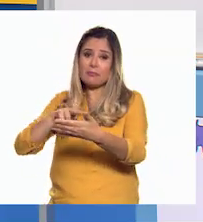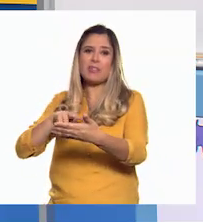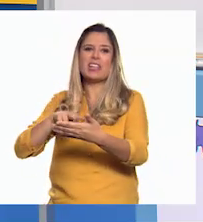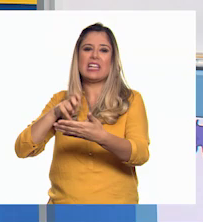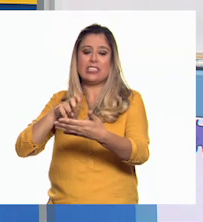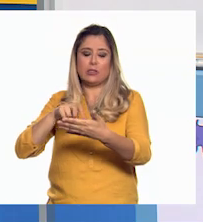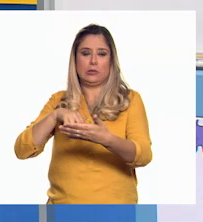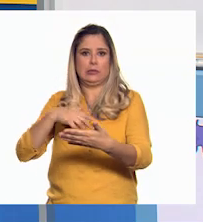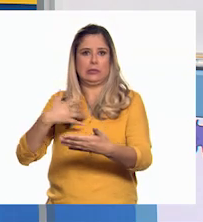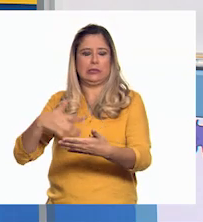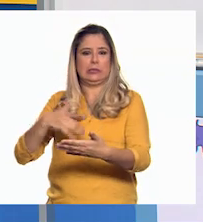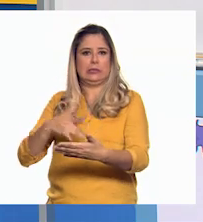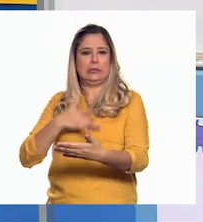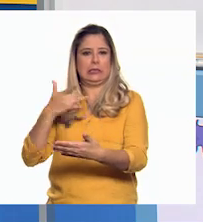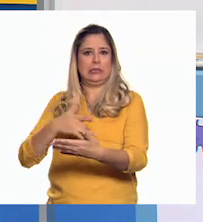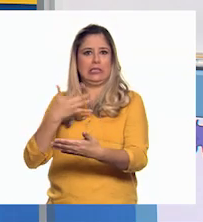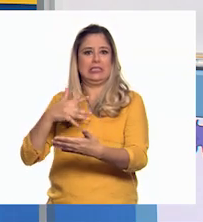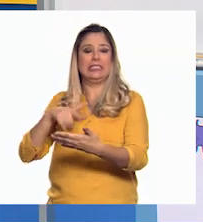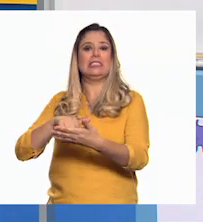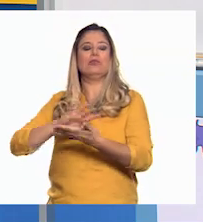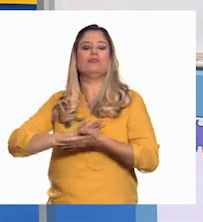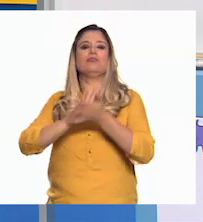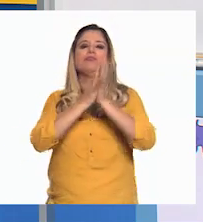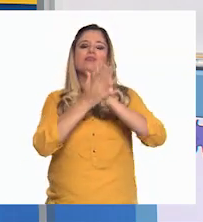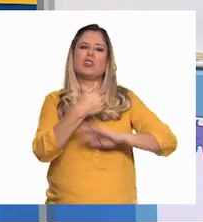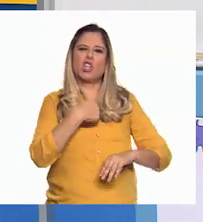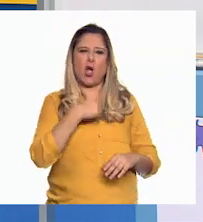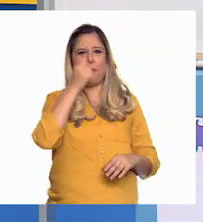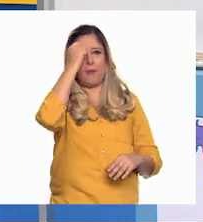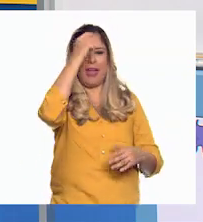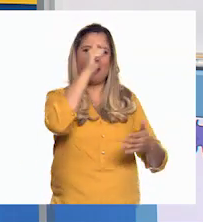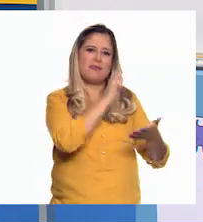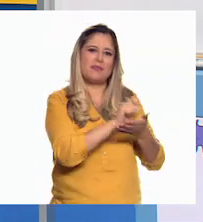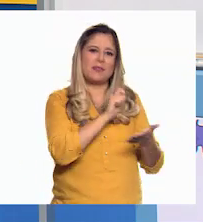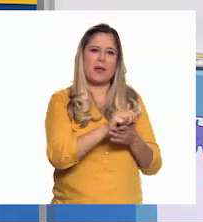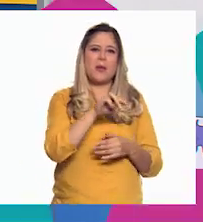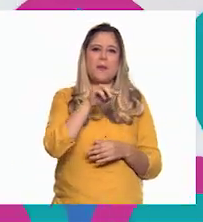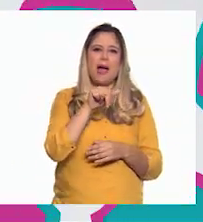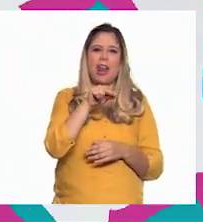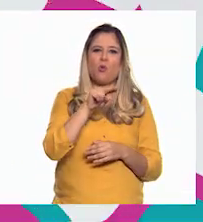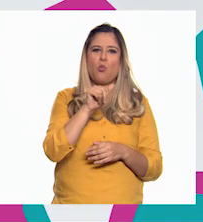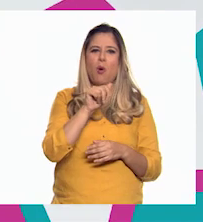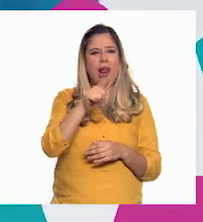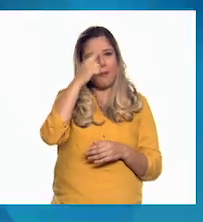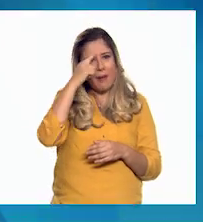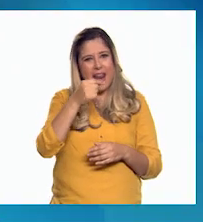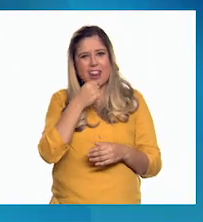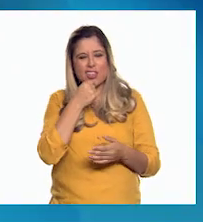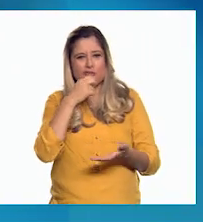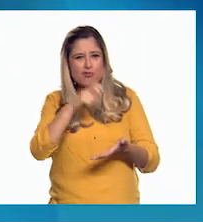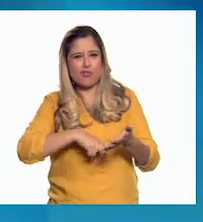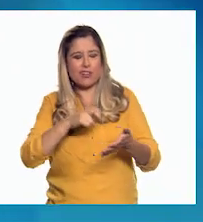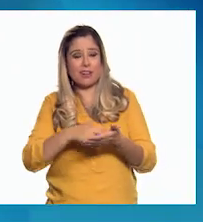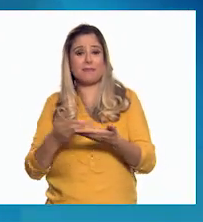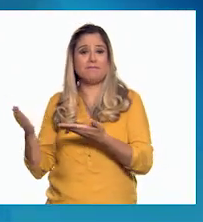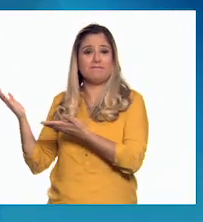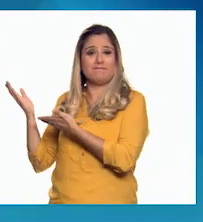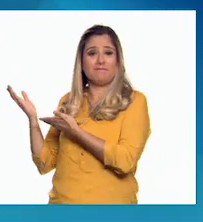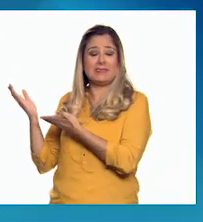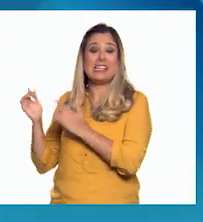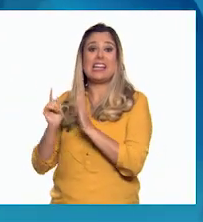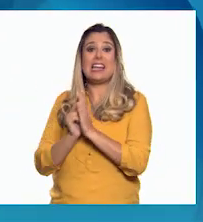impresión porque fue lo que lo motivó a escribir el manual para corregir niños malcriados, que es la verdad un